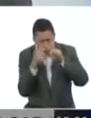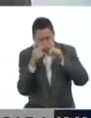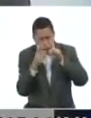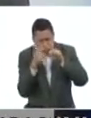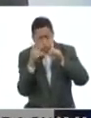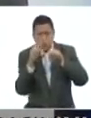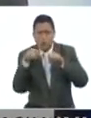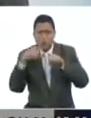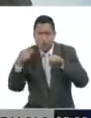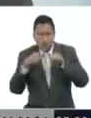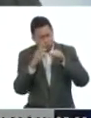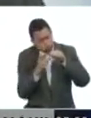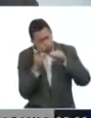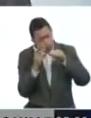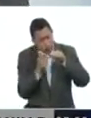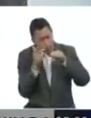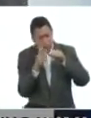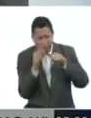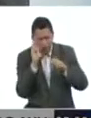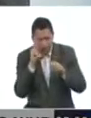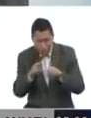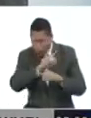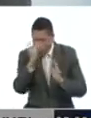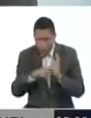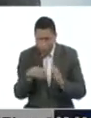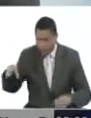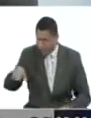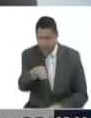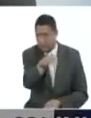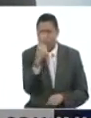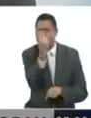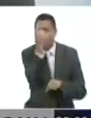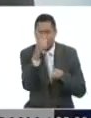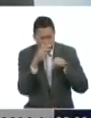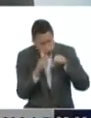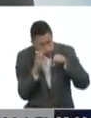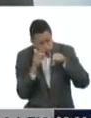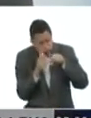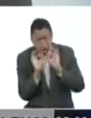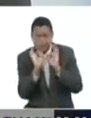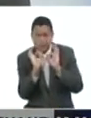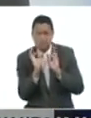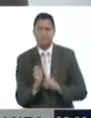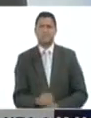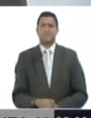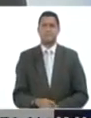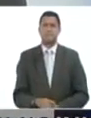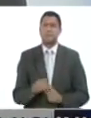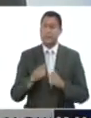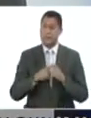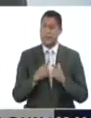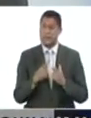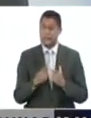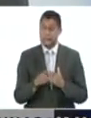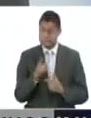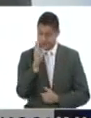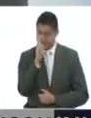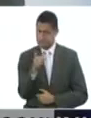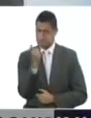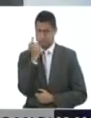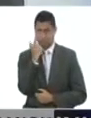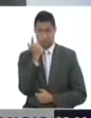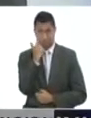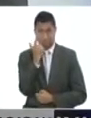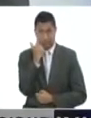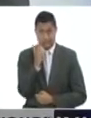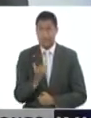allí. ¿Entiendes? No es una atención conjunta como tal, sino que se detienen cosas muy específicas. Entonces, los signos de alerta son